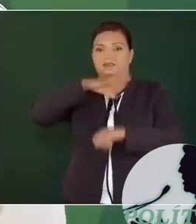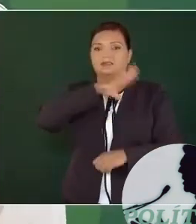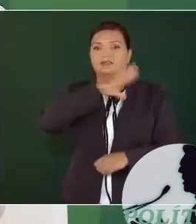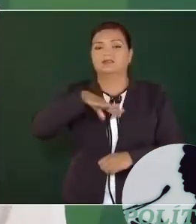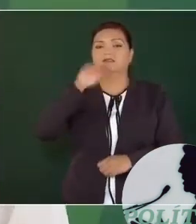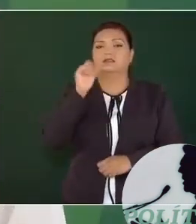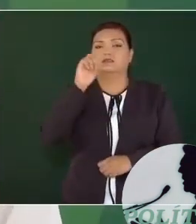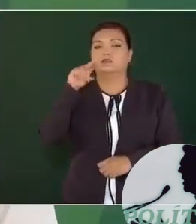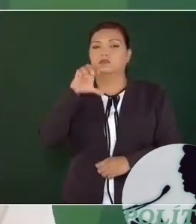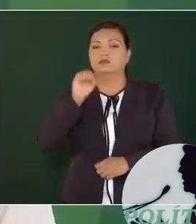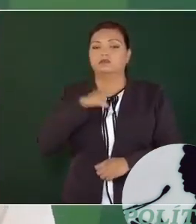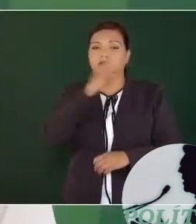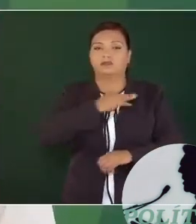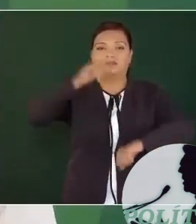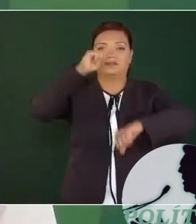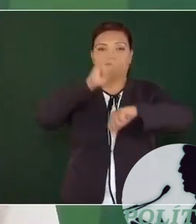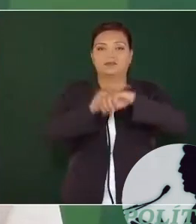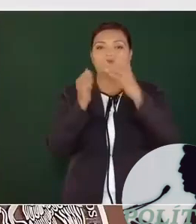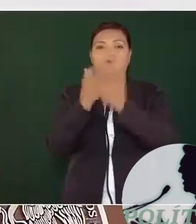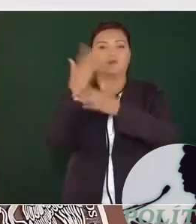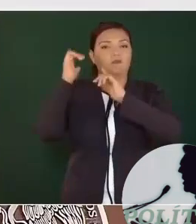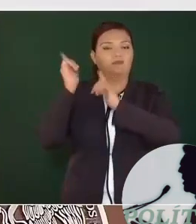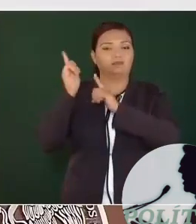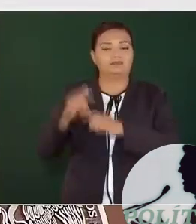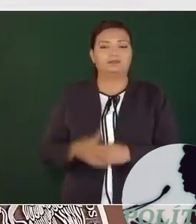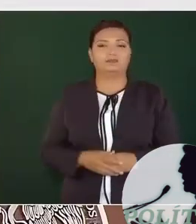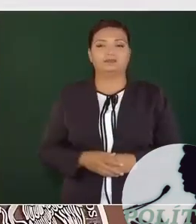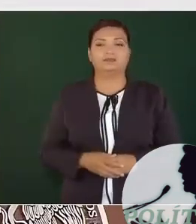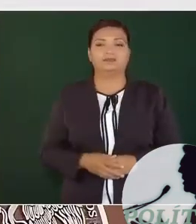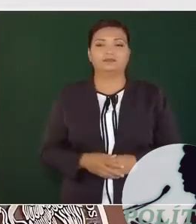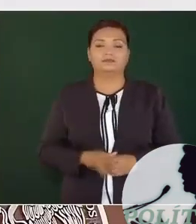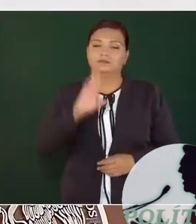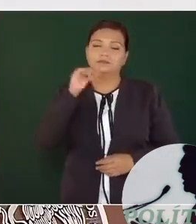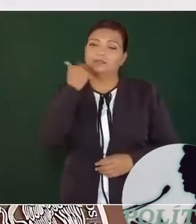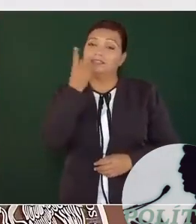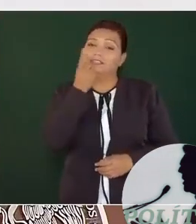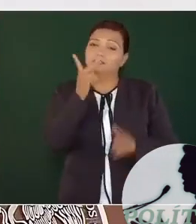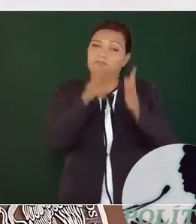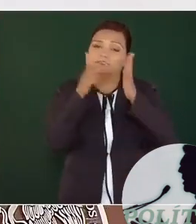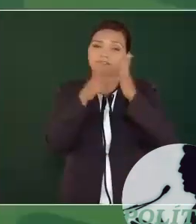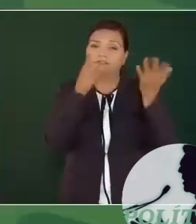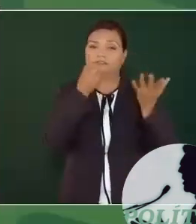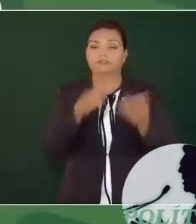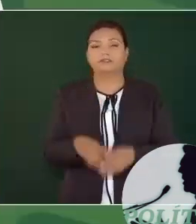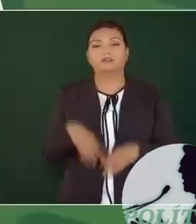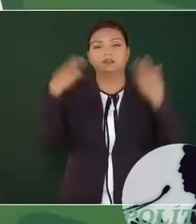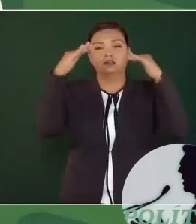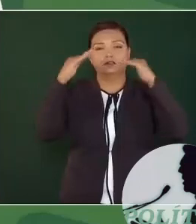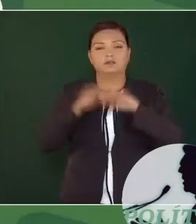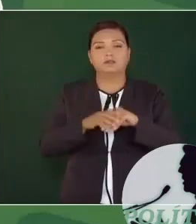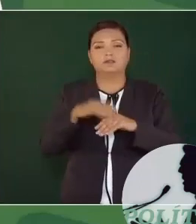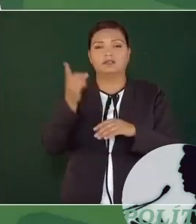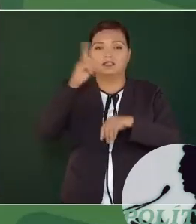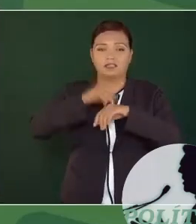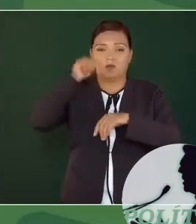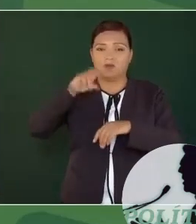de Aduanas en el municipio de Nuevo Laredo. No quiero dejar de mencionar, alusivo al evento que